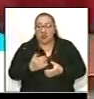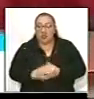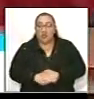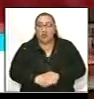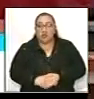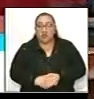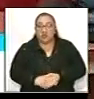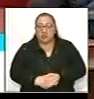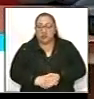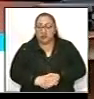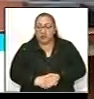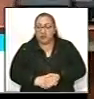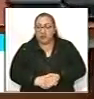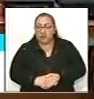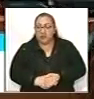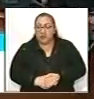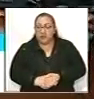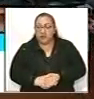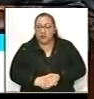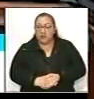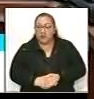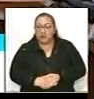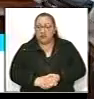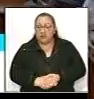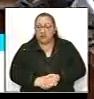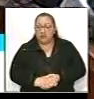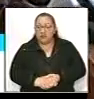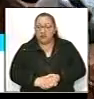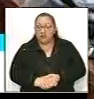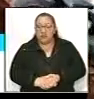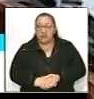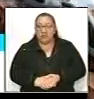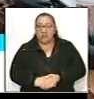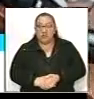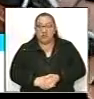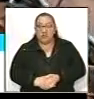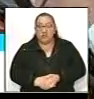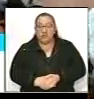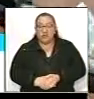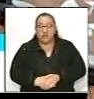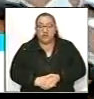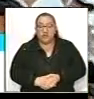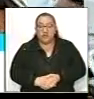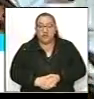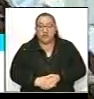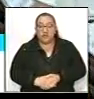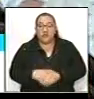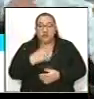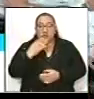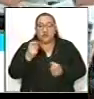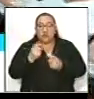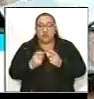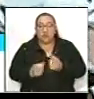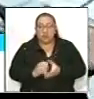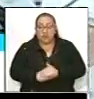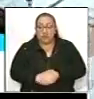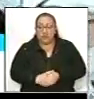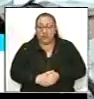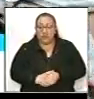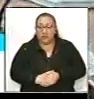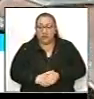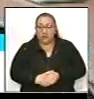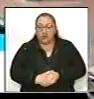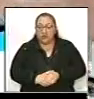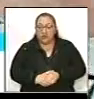sobre este tema. Tiene la palabra. Okay, muchísimas gracias, señora congresista. Bueno, en